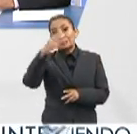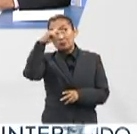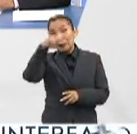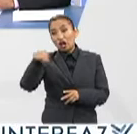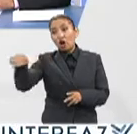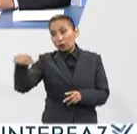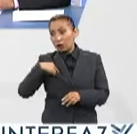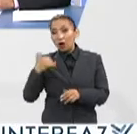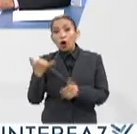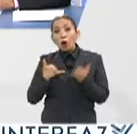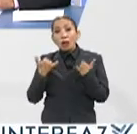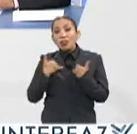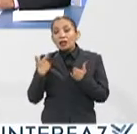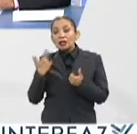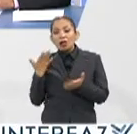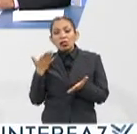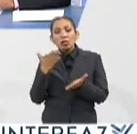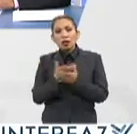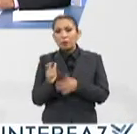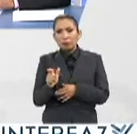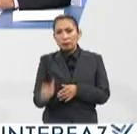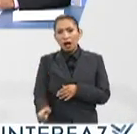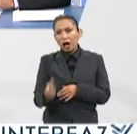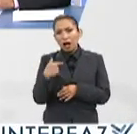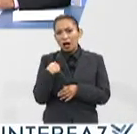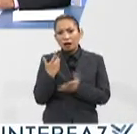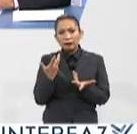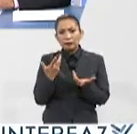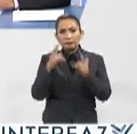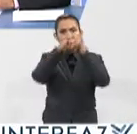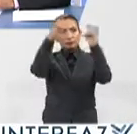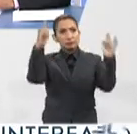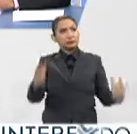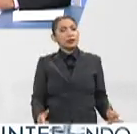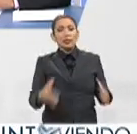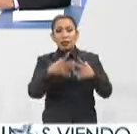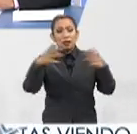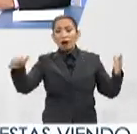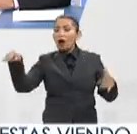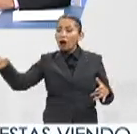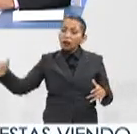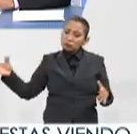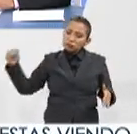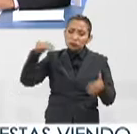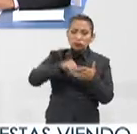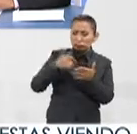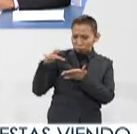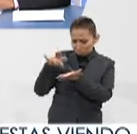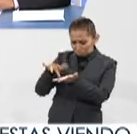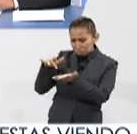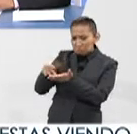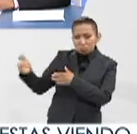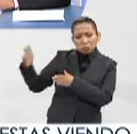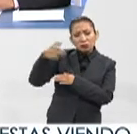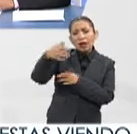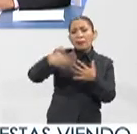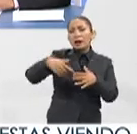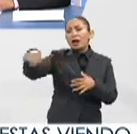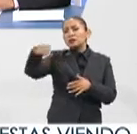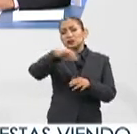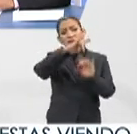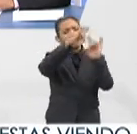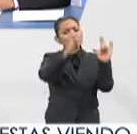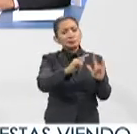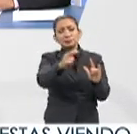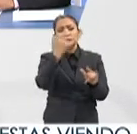puedan participar sin tener que pagar el precio de un stand ya más grande. Y nosotros subsidiamos a cada empresa por